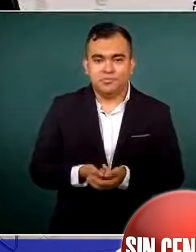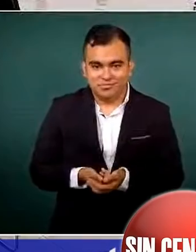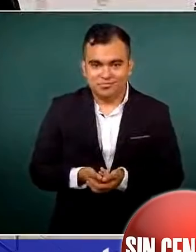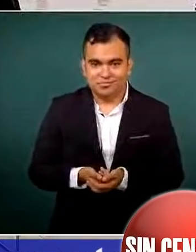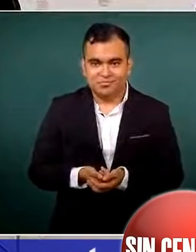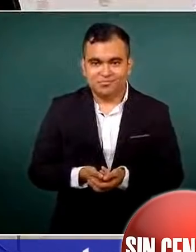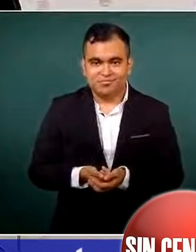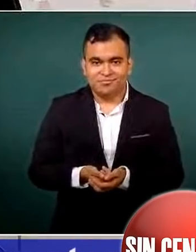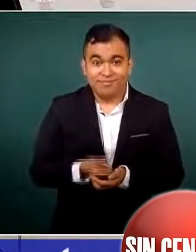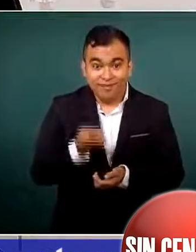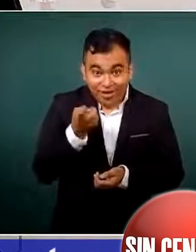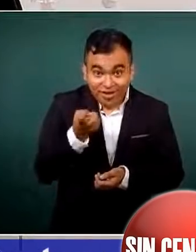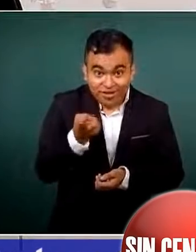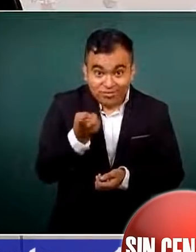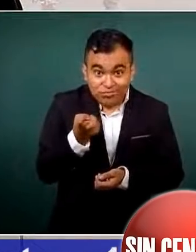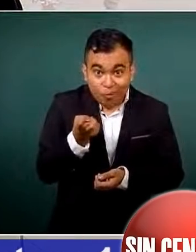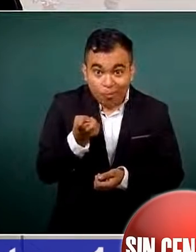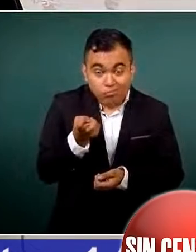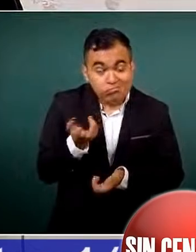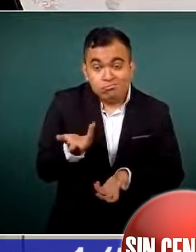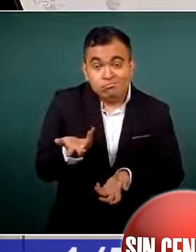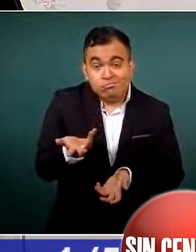Era lo que predominaba,